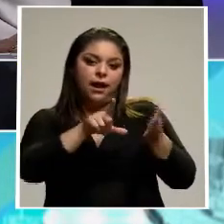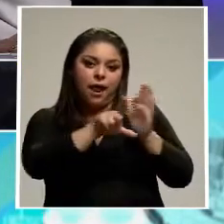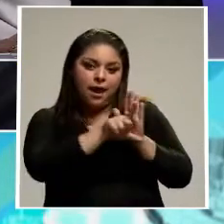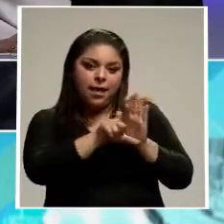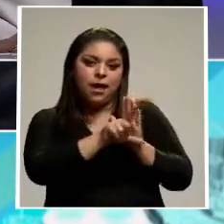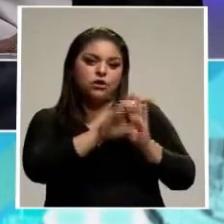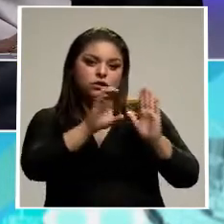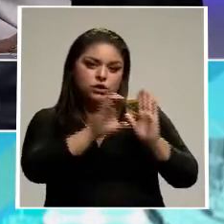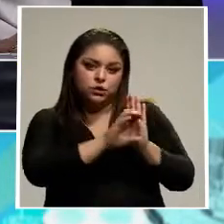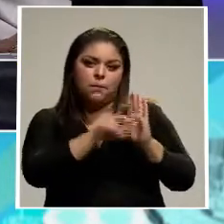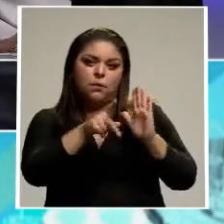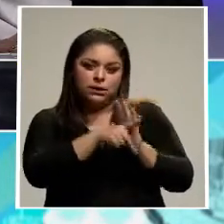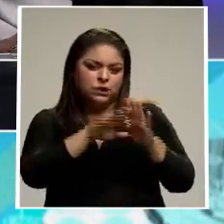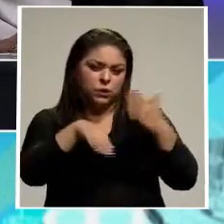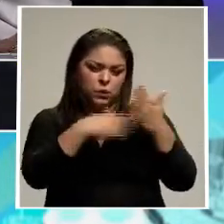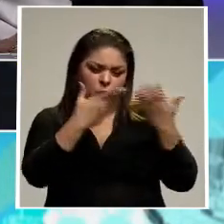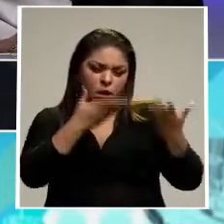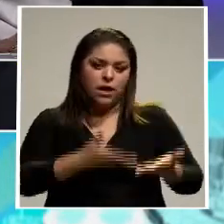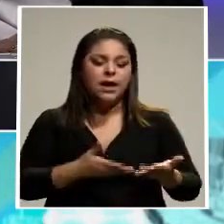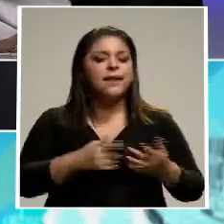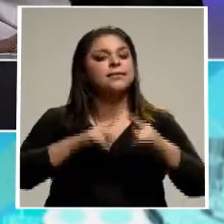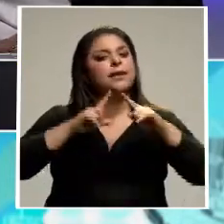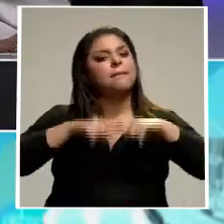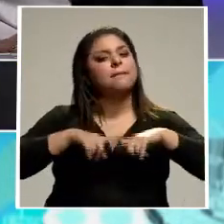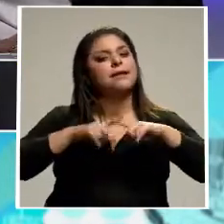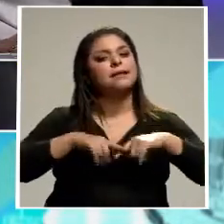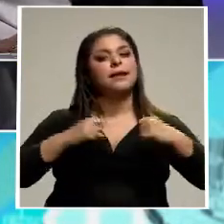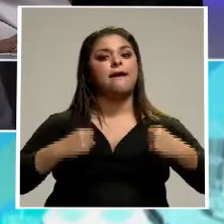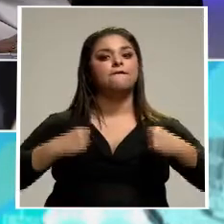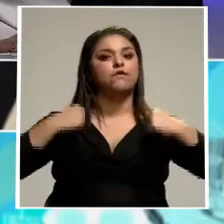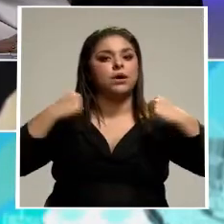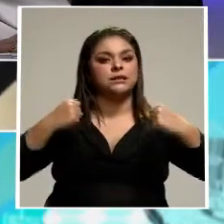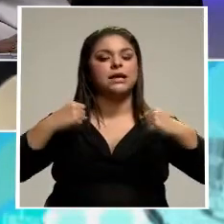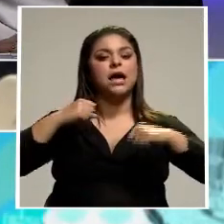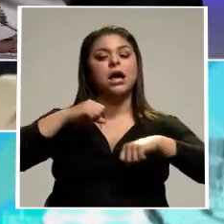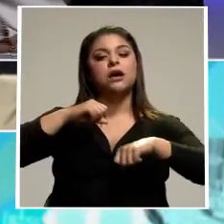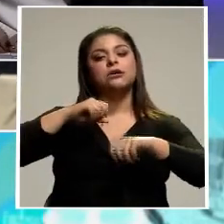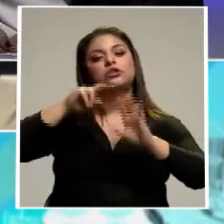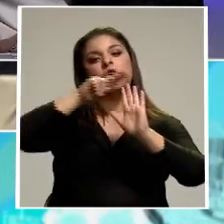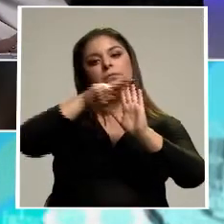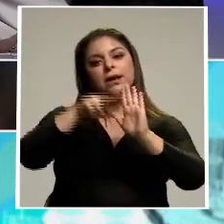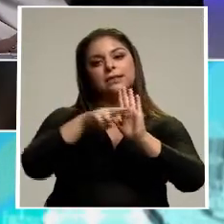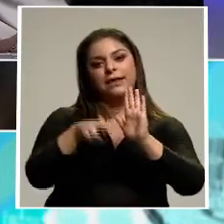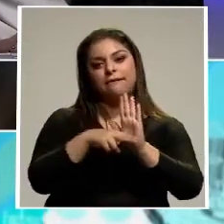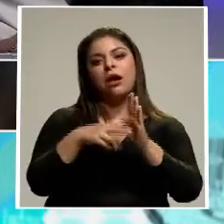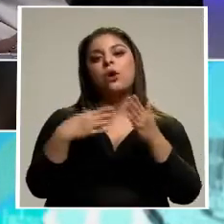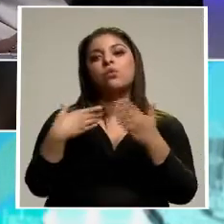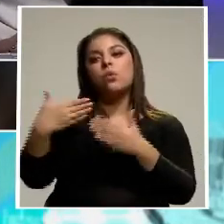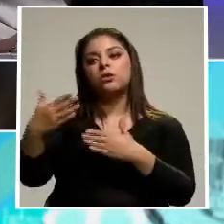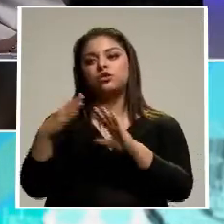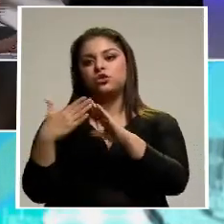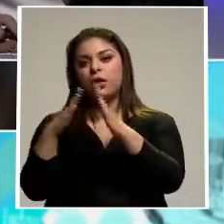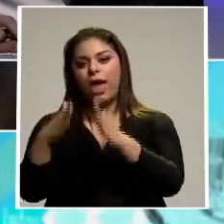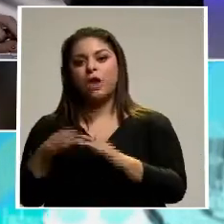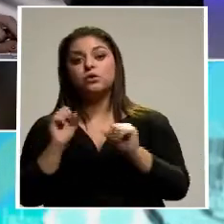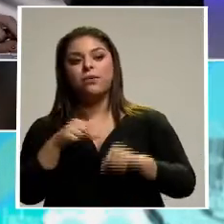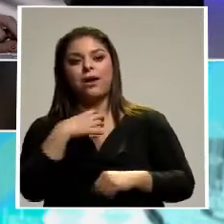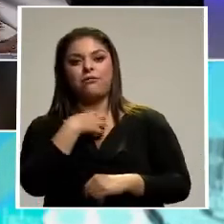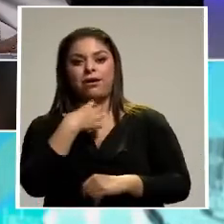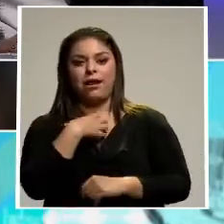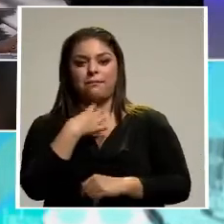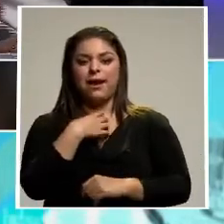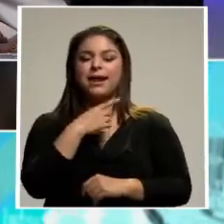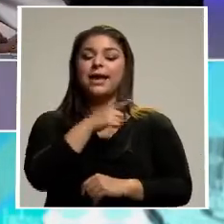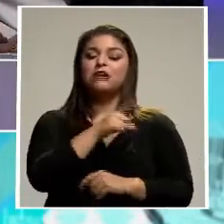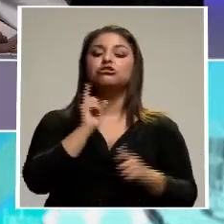de la fuerza normativa que tengan esos derechos a la hora de que los ciudadanos los puedan reclamar. Y eso pasa por un adecuado acceso a la